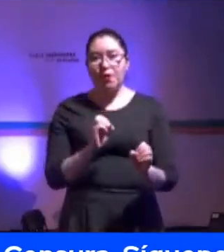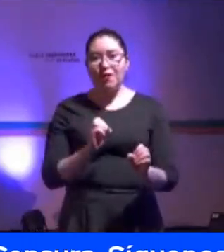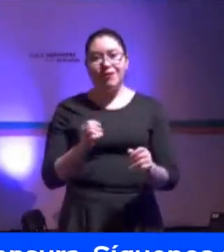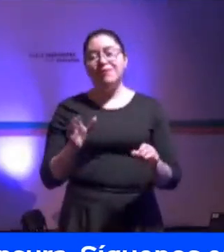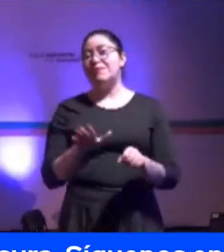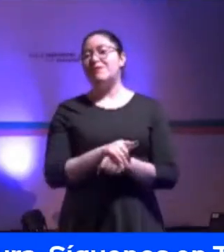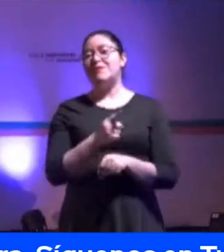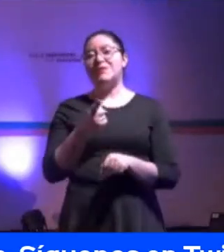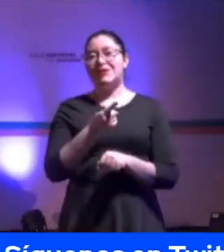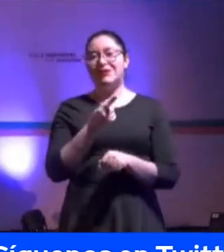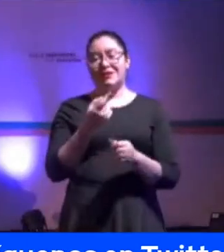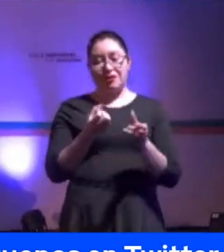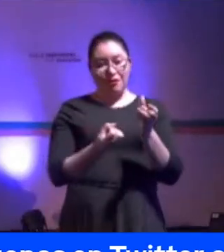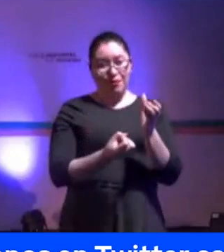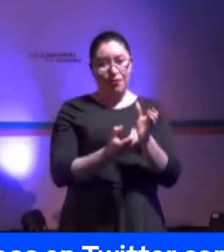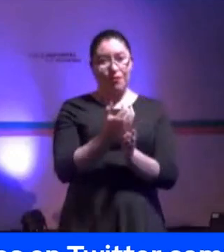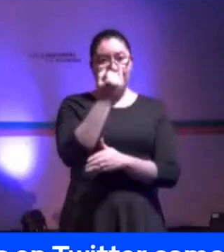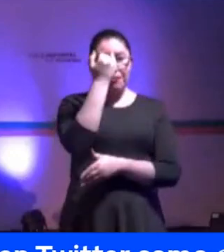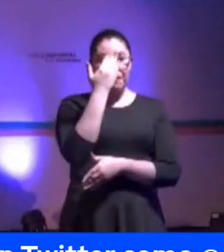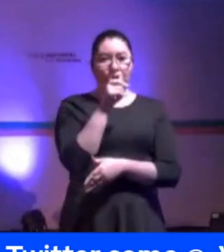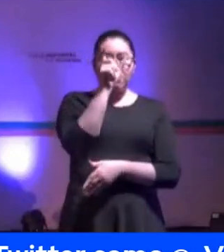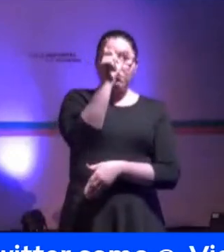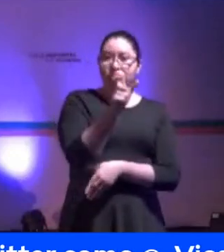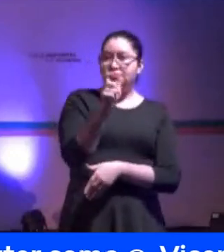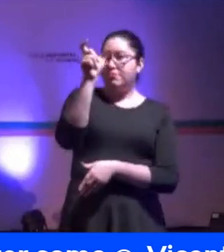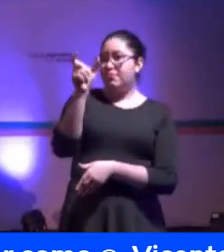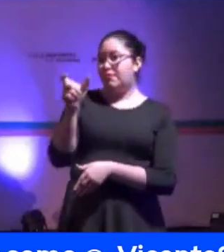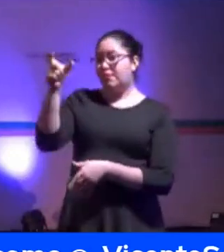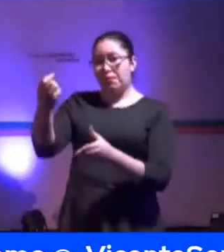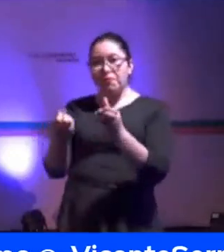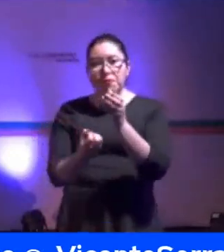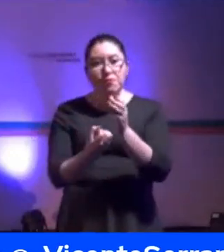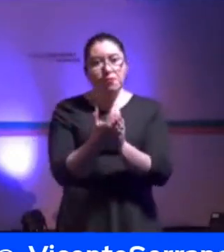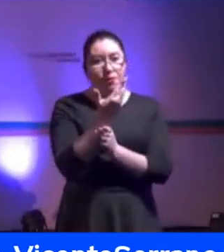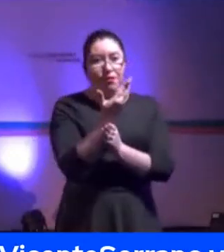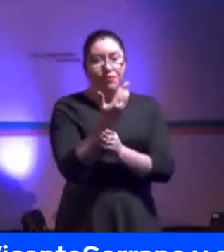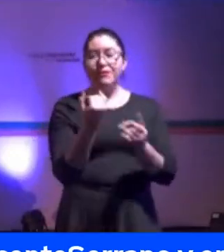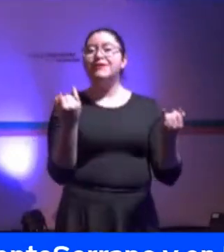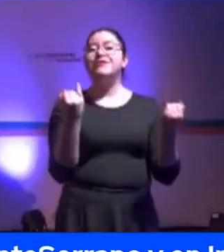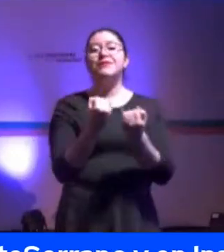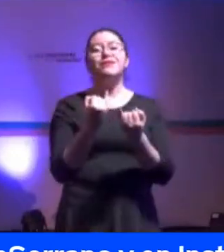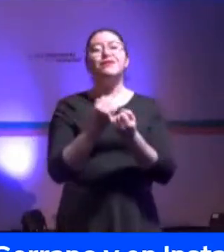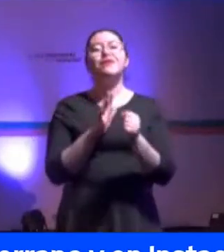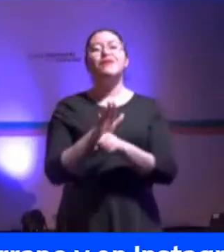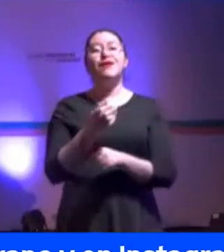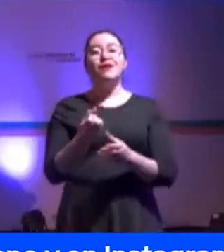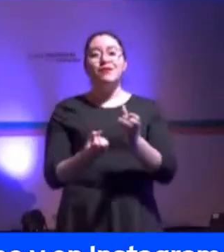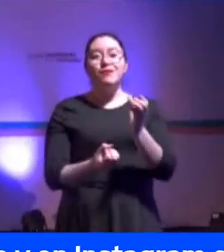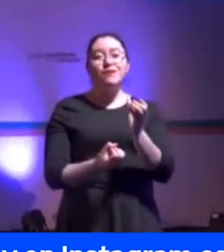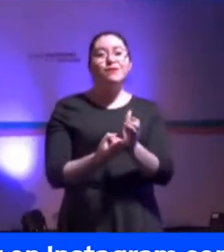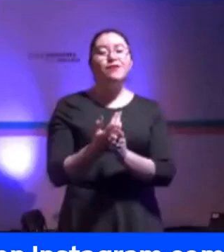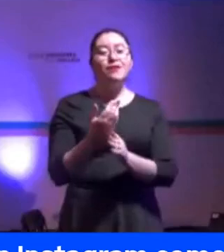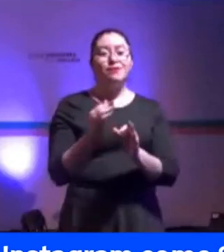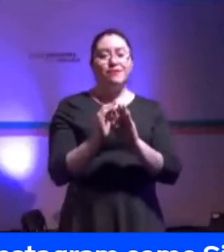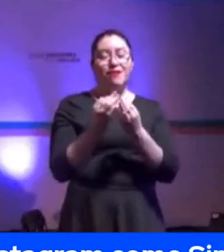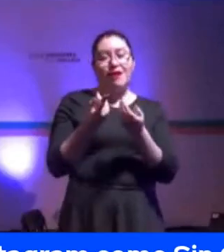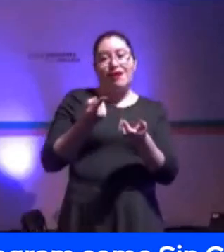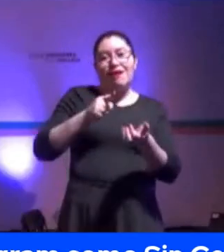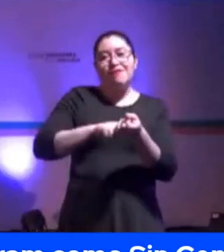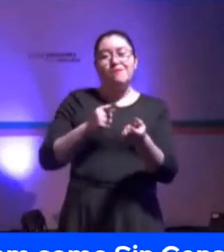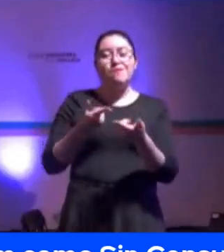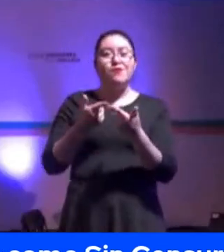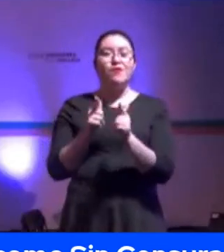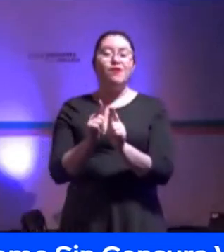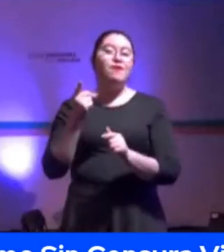llegan nuevas imágenes de periodistas y de políticos, así también llegan nuevos perfiles del PAN, del PRI, del PRD,